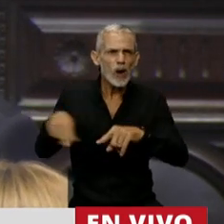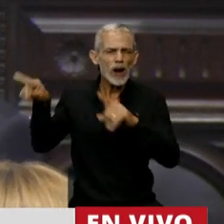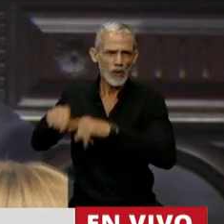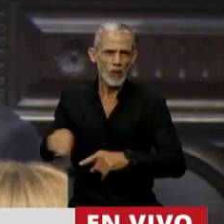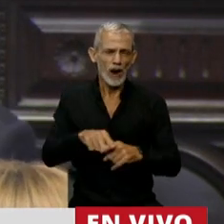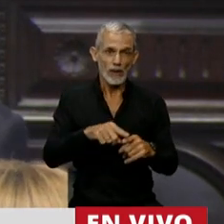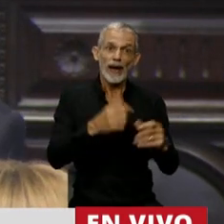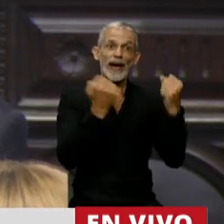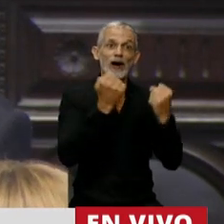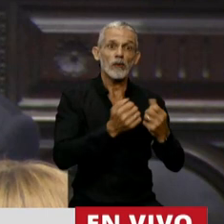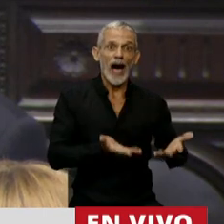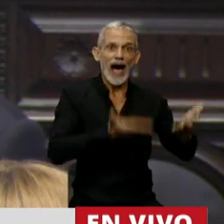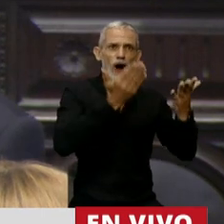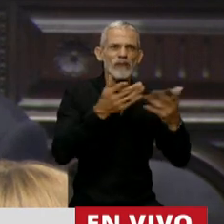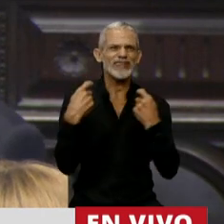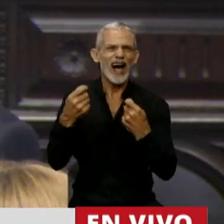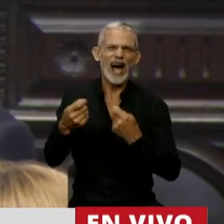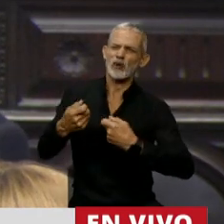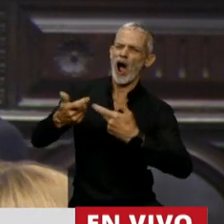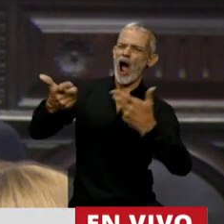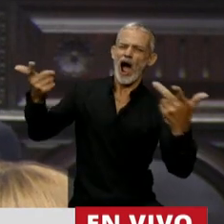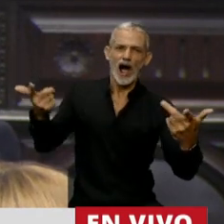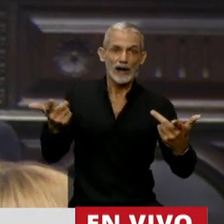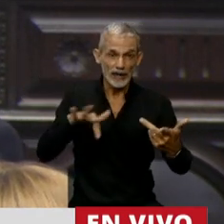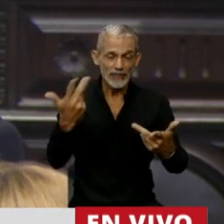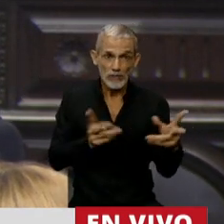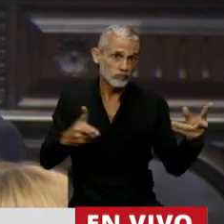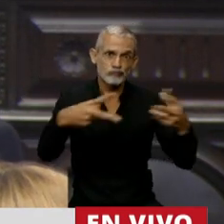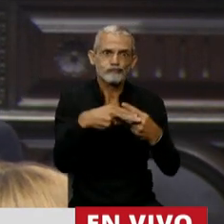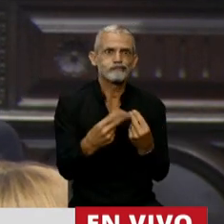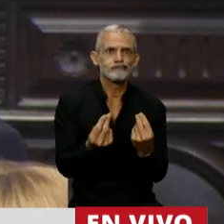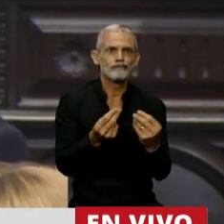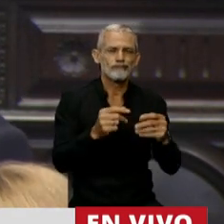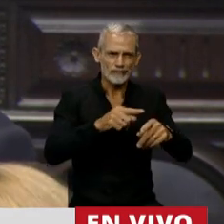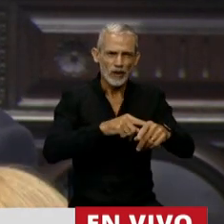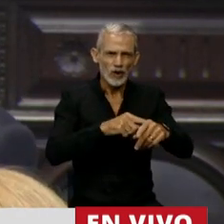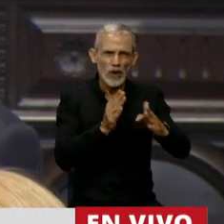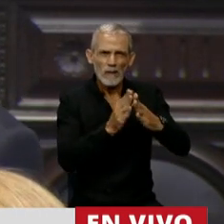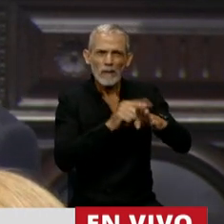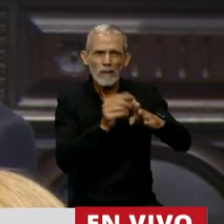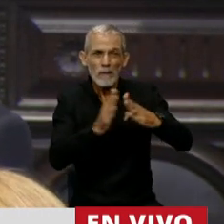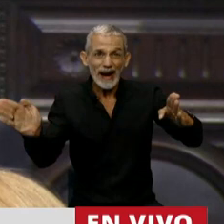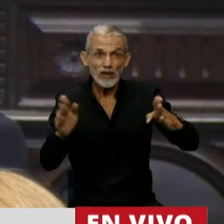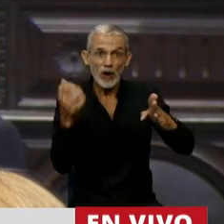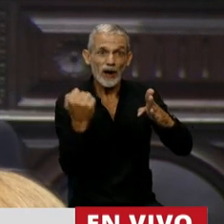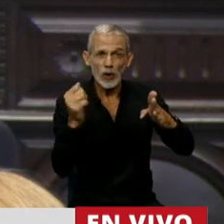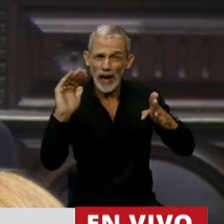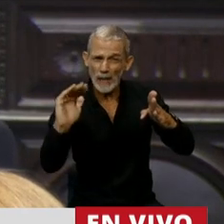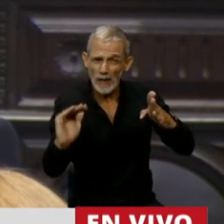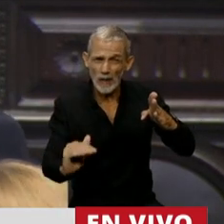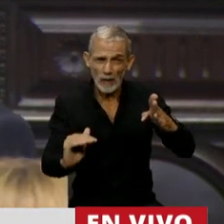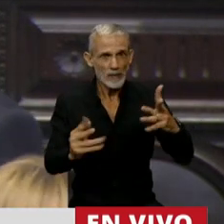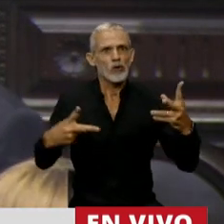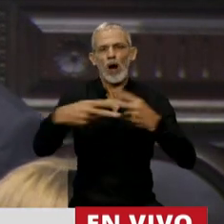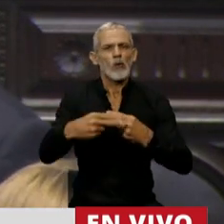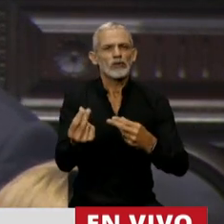Cuando crece la economía, aumenta el gasto y después se ajusta durante el peor periodo recesivo como se ha hecho durante este